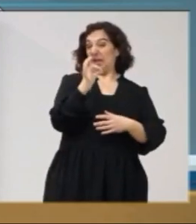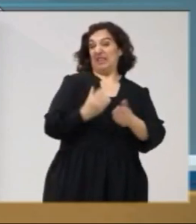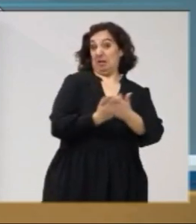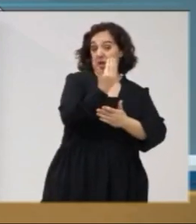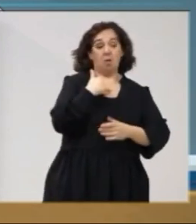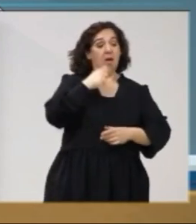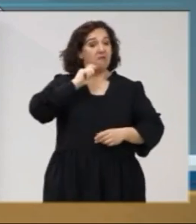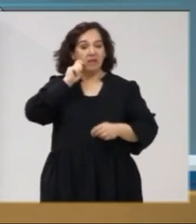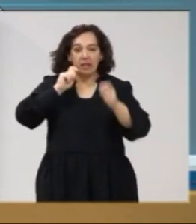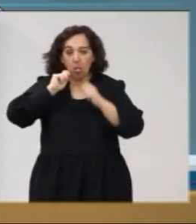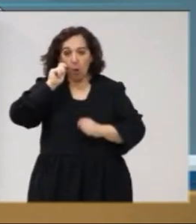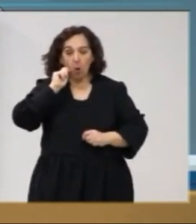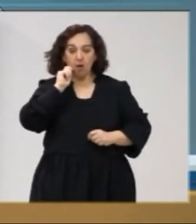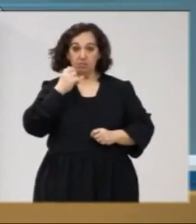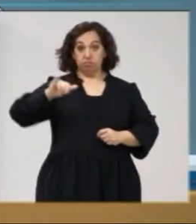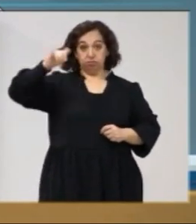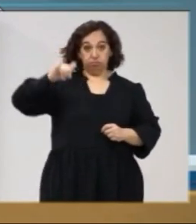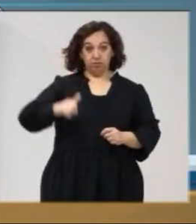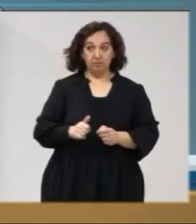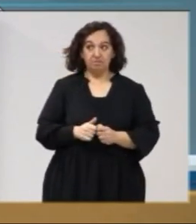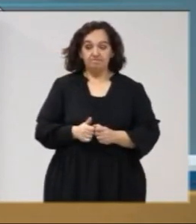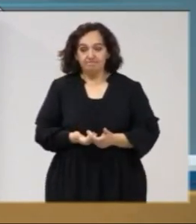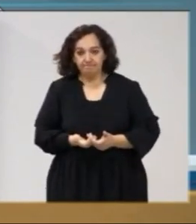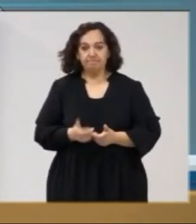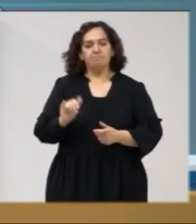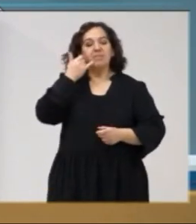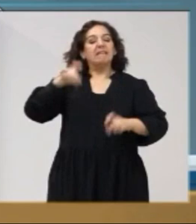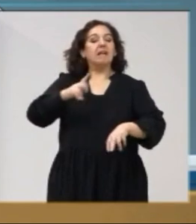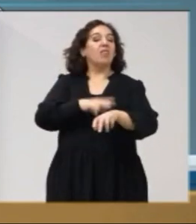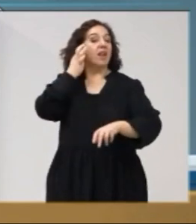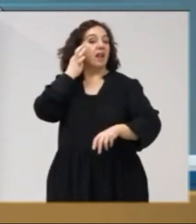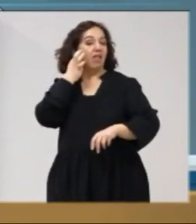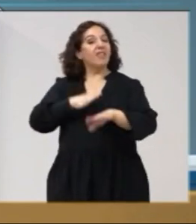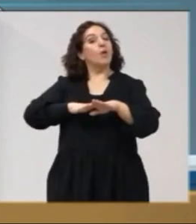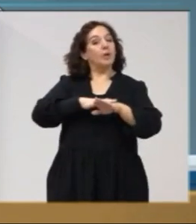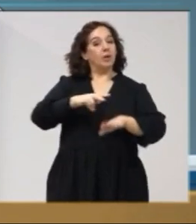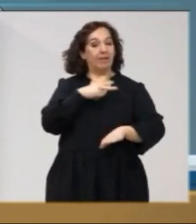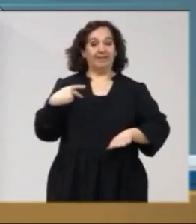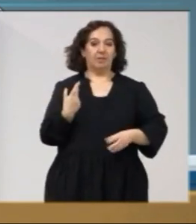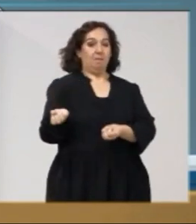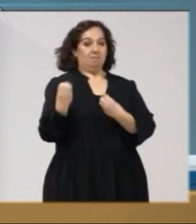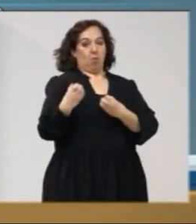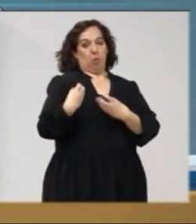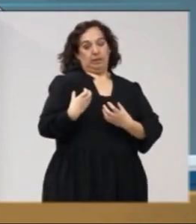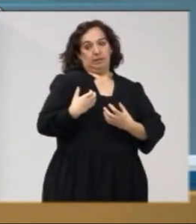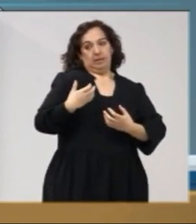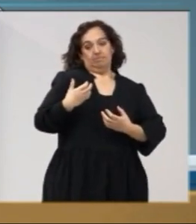cuando me estaba afeitando, me sonó el móvil y era la delegada del gobierno de Cantabria que me